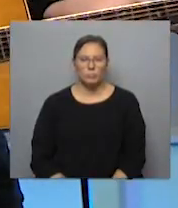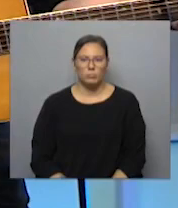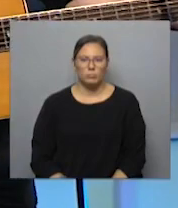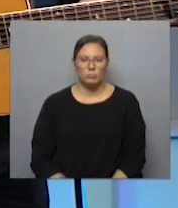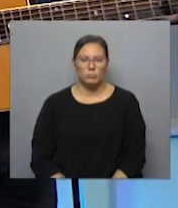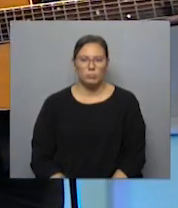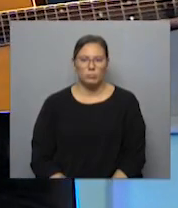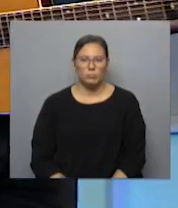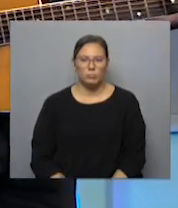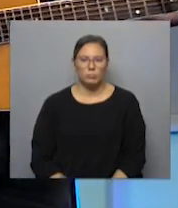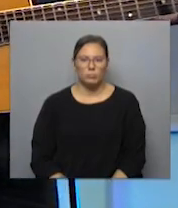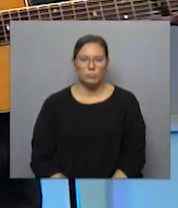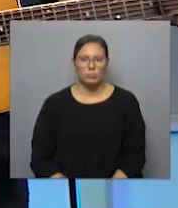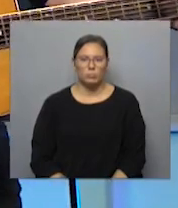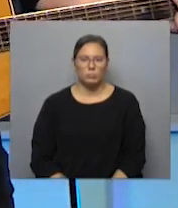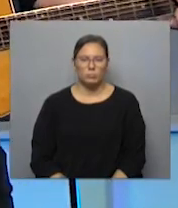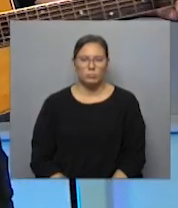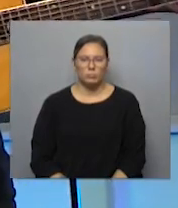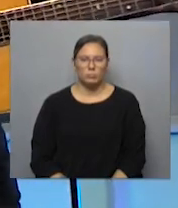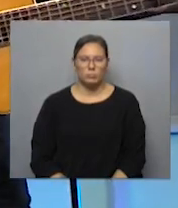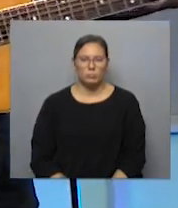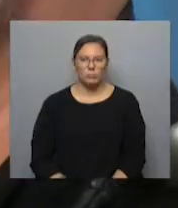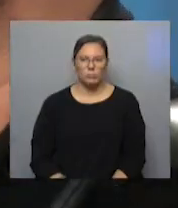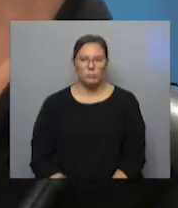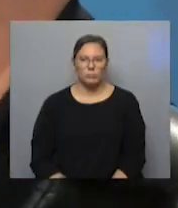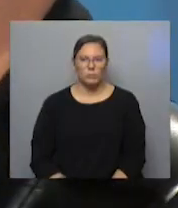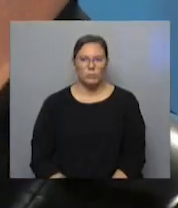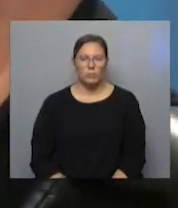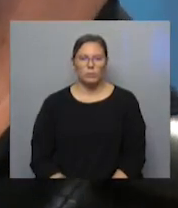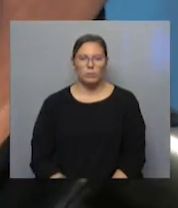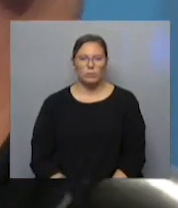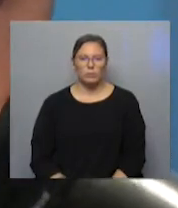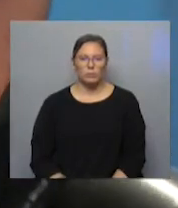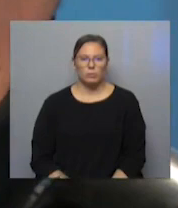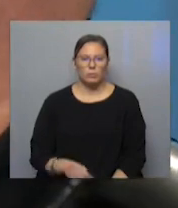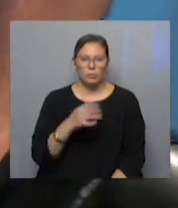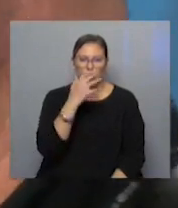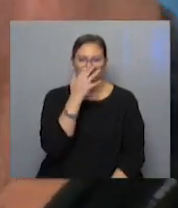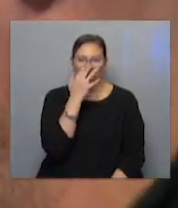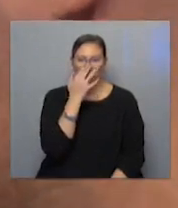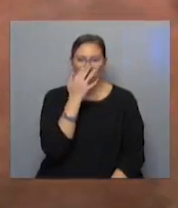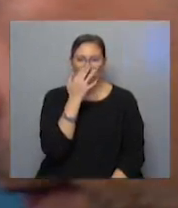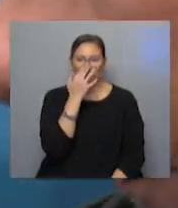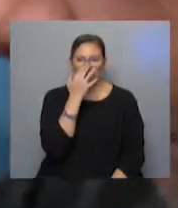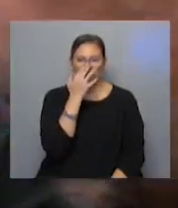Cuando cae la noche o el día comienza a fallar,